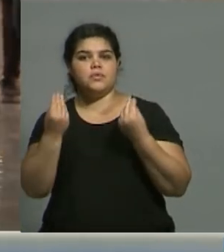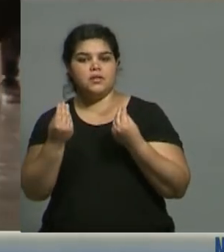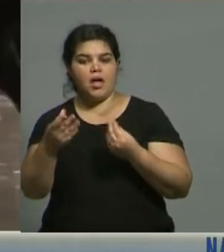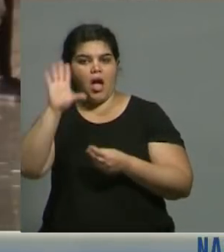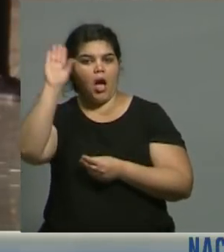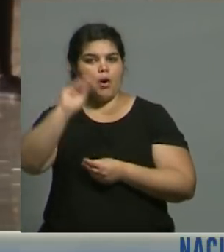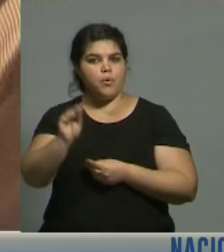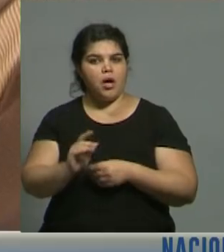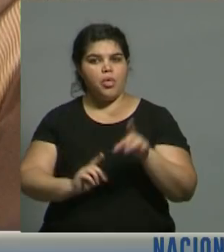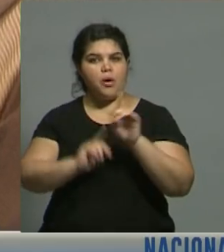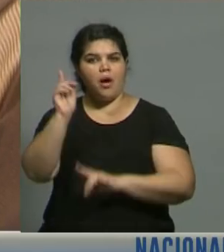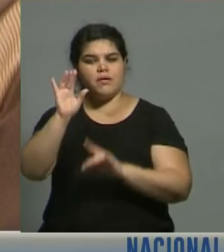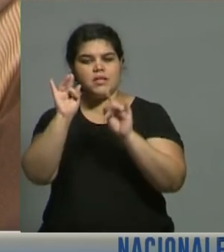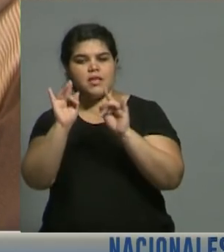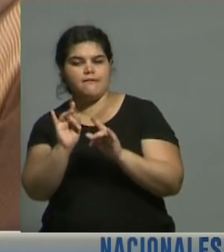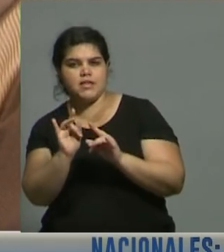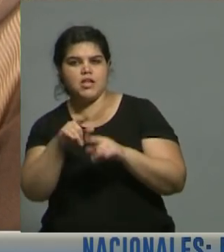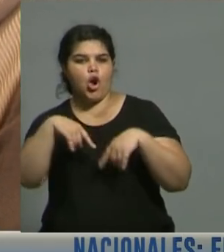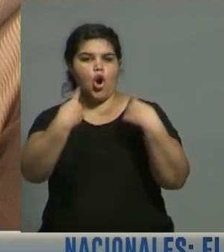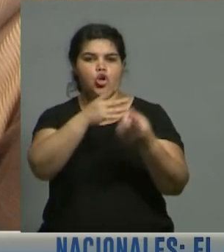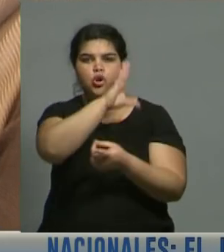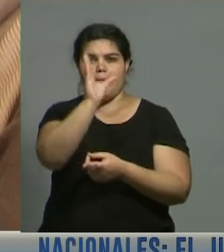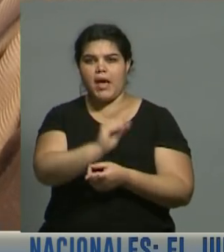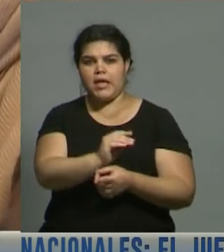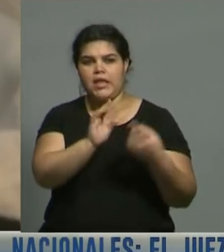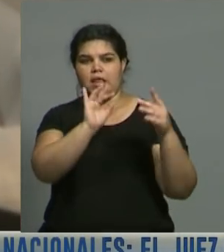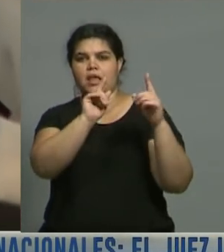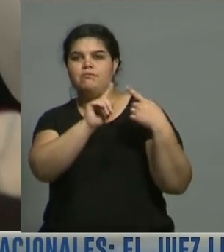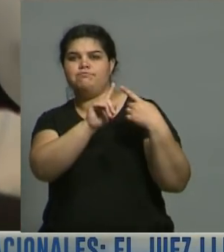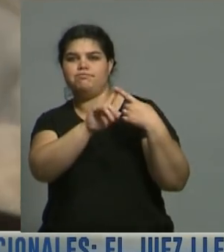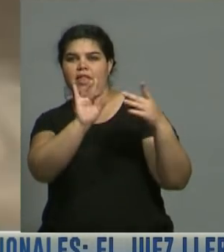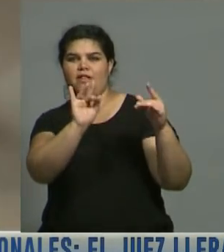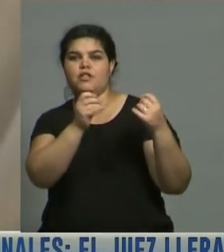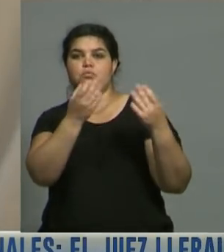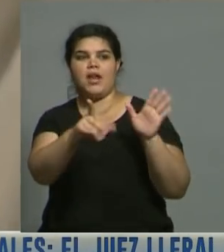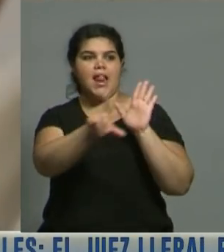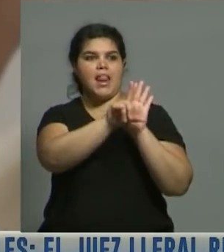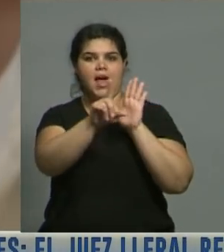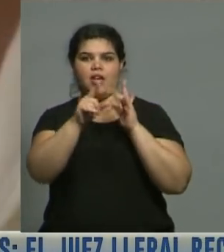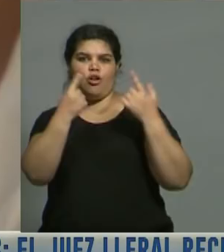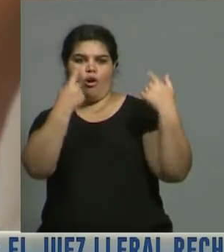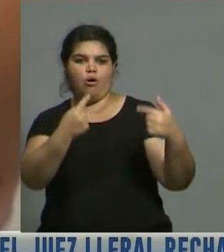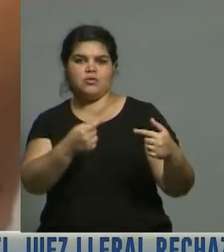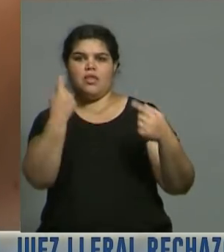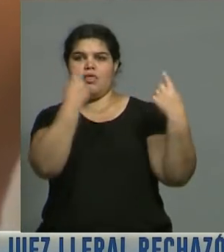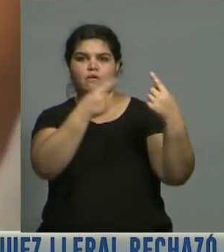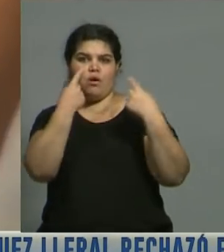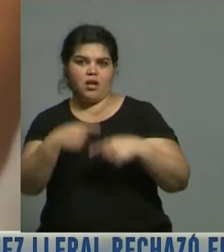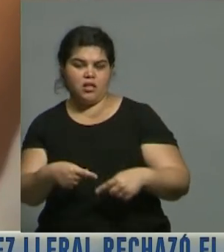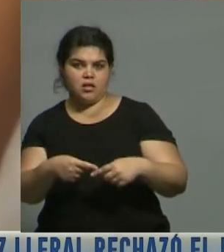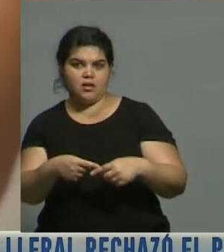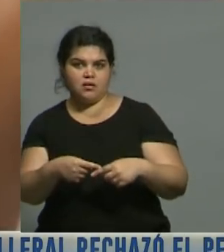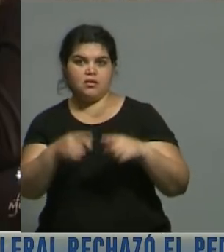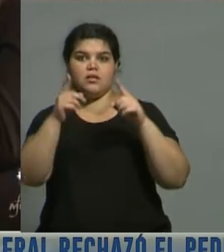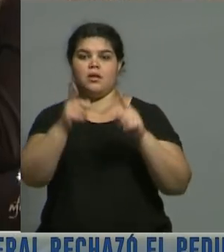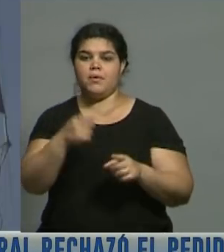le cuesta poder interrelacionarse con otros países por el hecho de que las leyes y las condiciones cambian considerablemente. Y también hay que